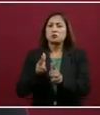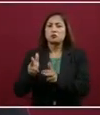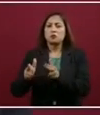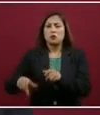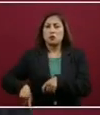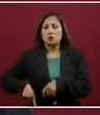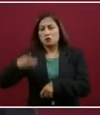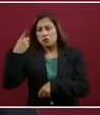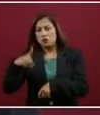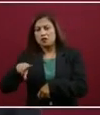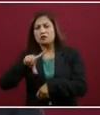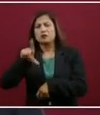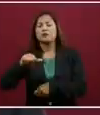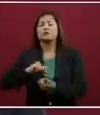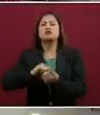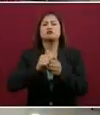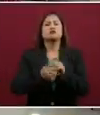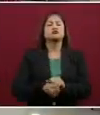A ver,